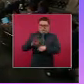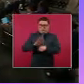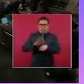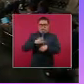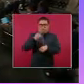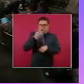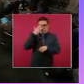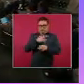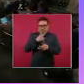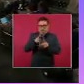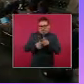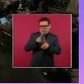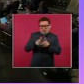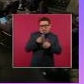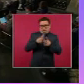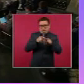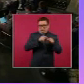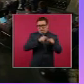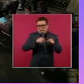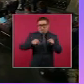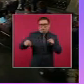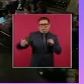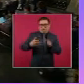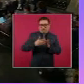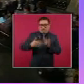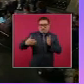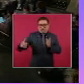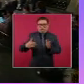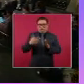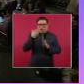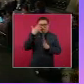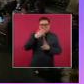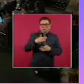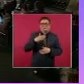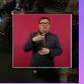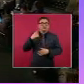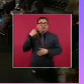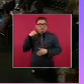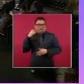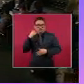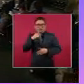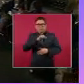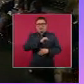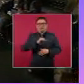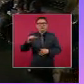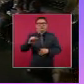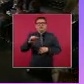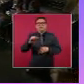porque tiene un tramo de Tabasco a